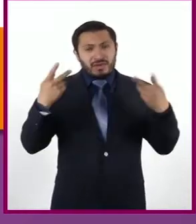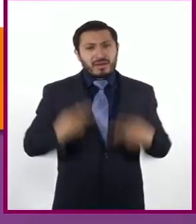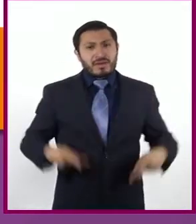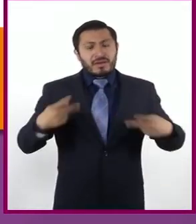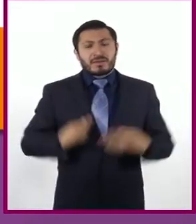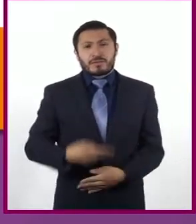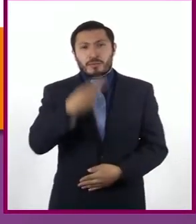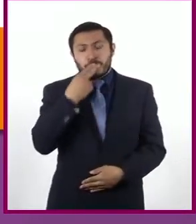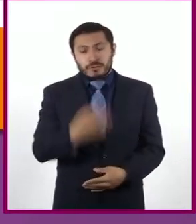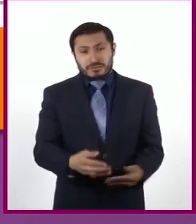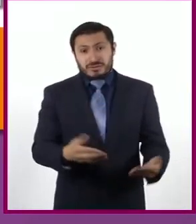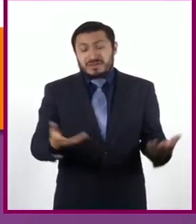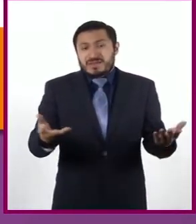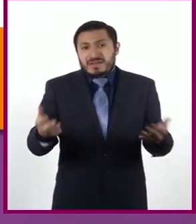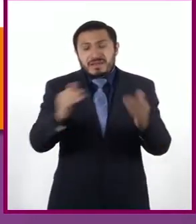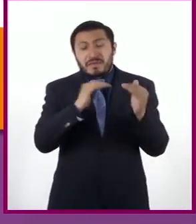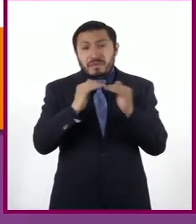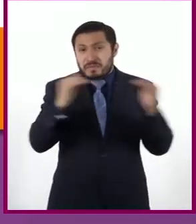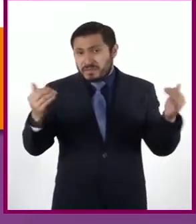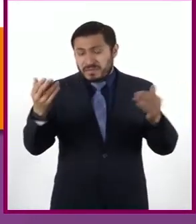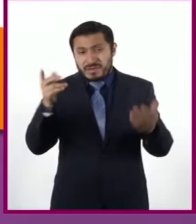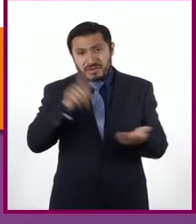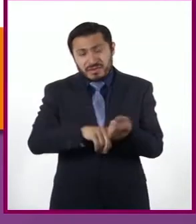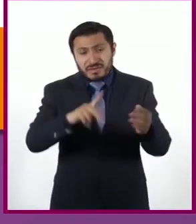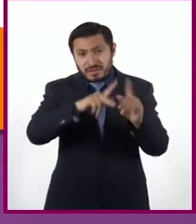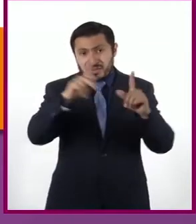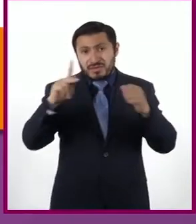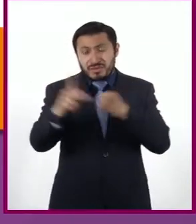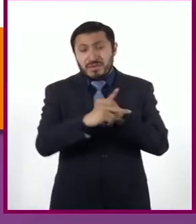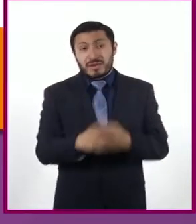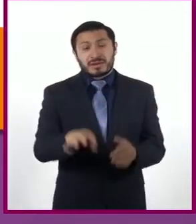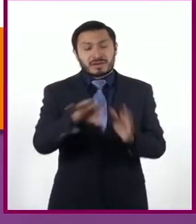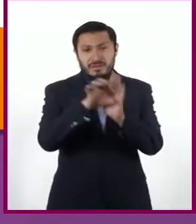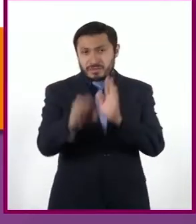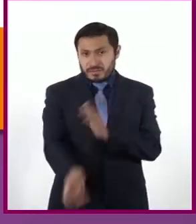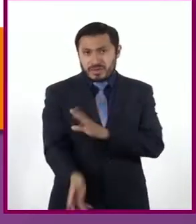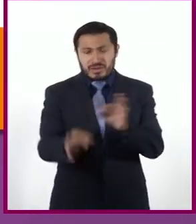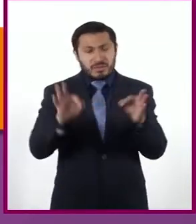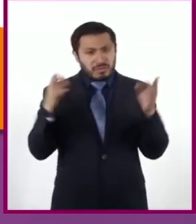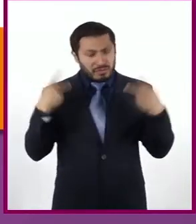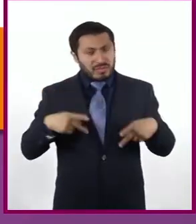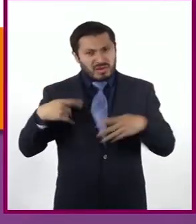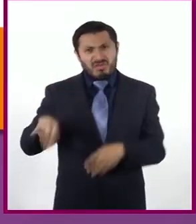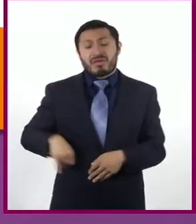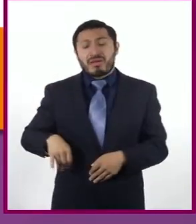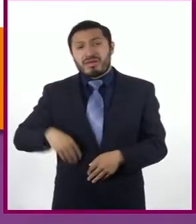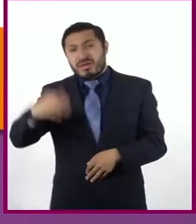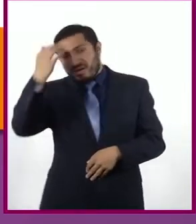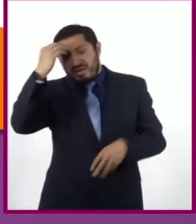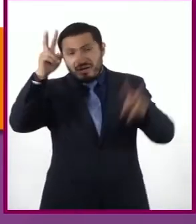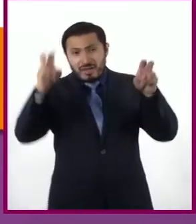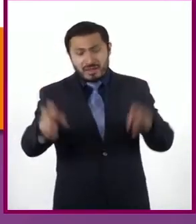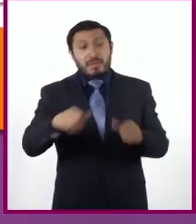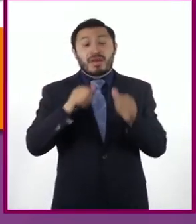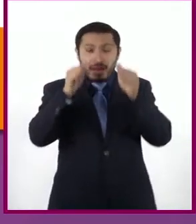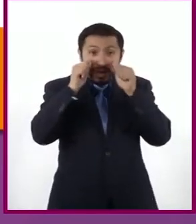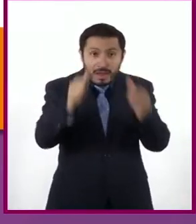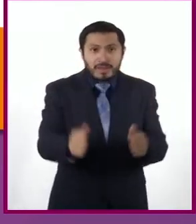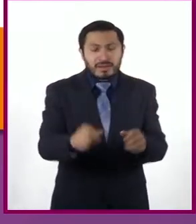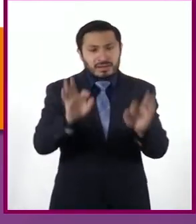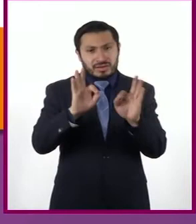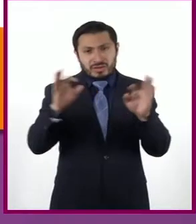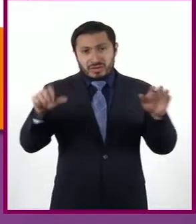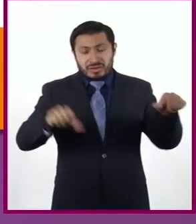del país. De este modo, las personas interesadas conocen y dan seguimiento a los actos del gobierno.